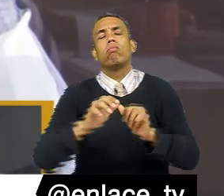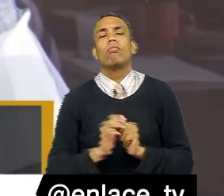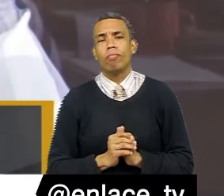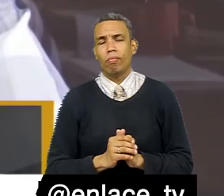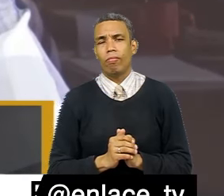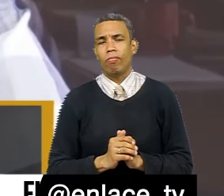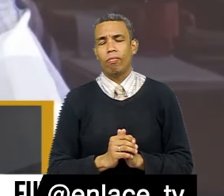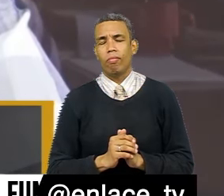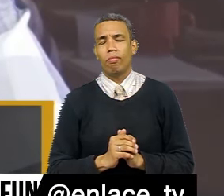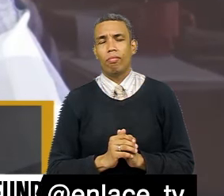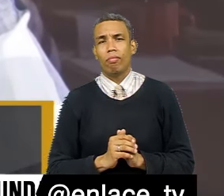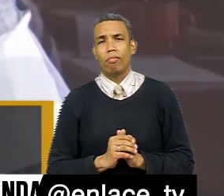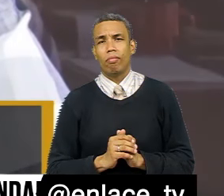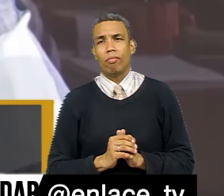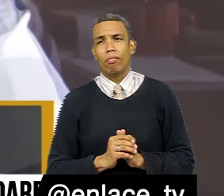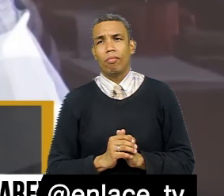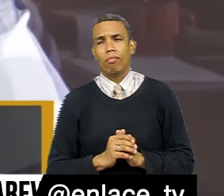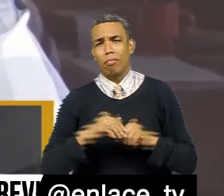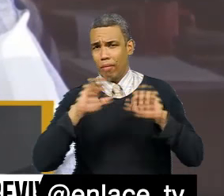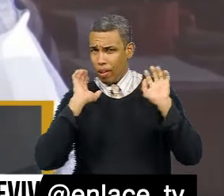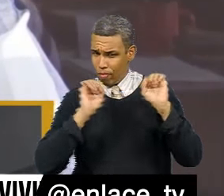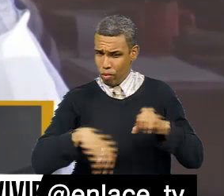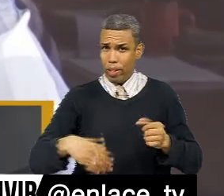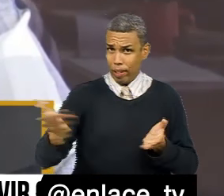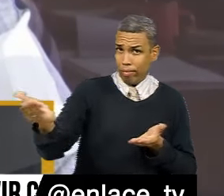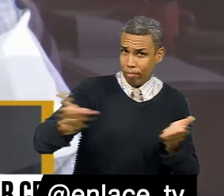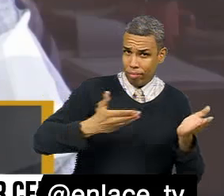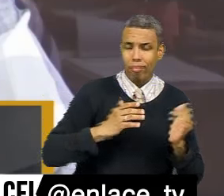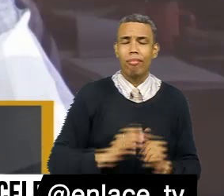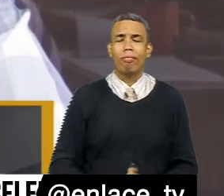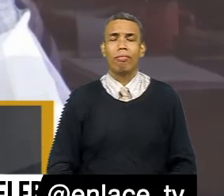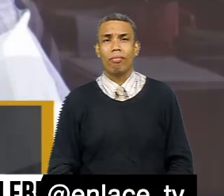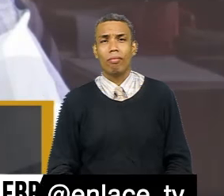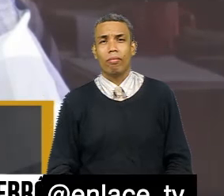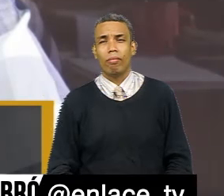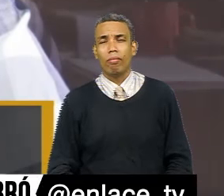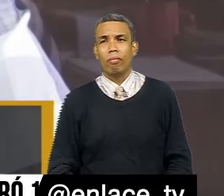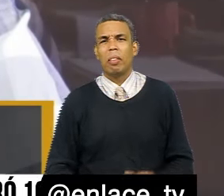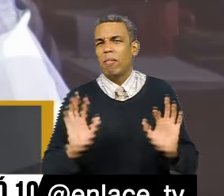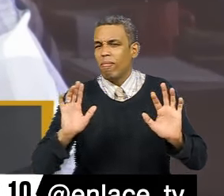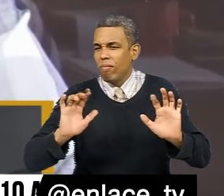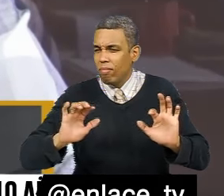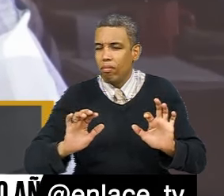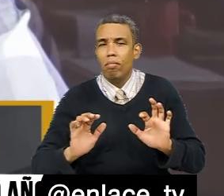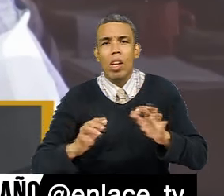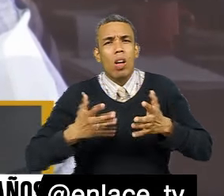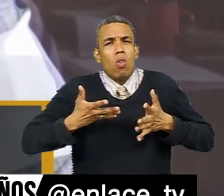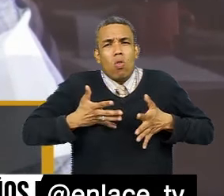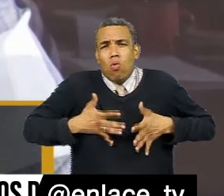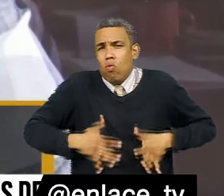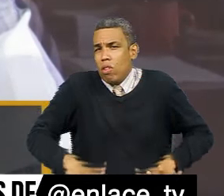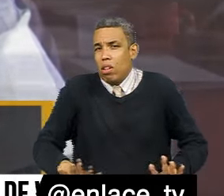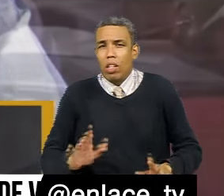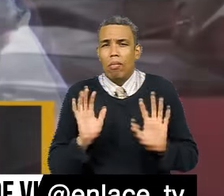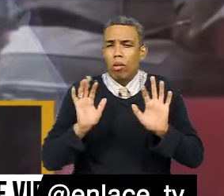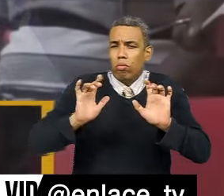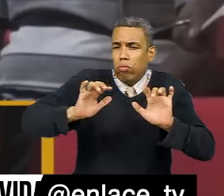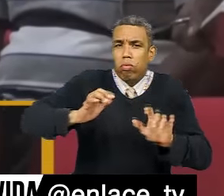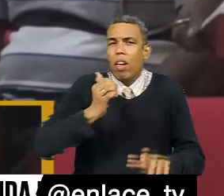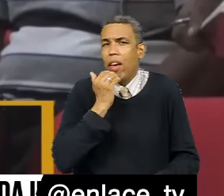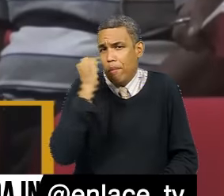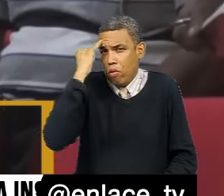asistan a este evento, están todos cordialmente invitados. Cualquier persona que tenga cualquier